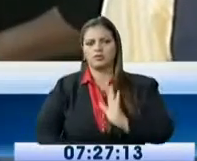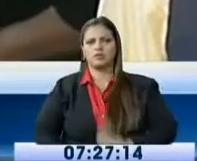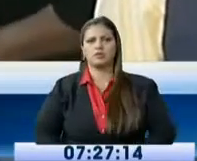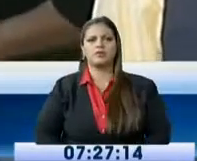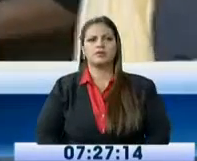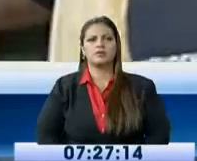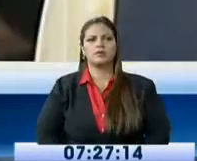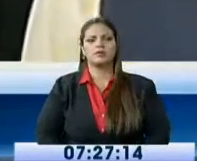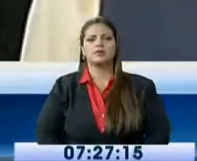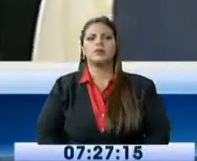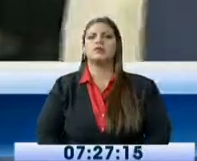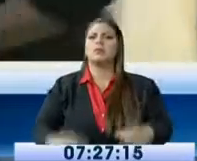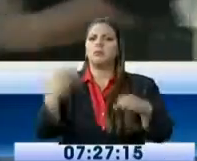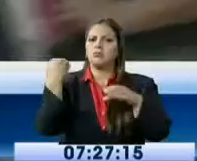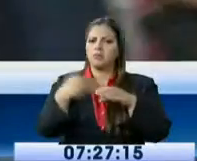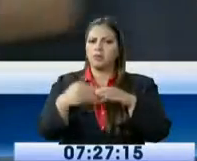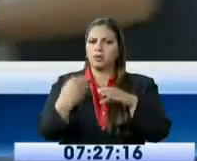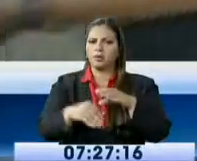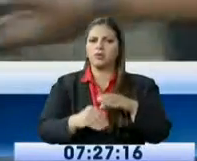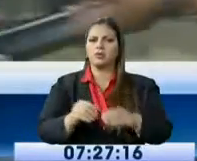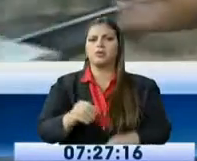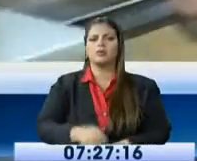es